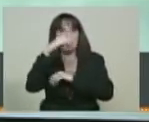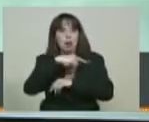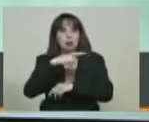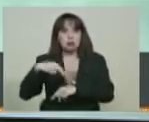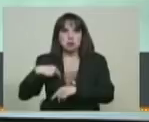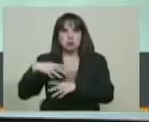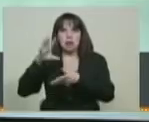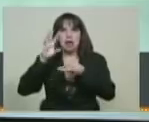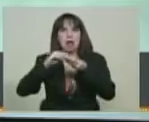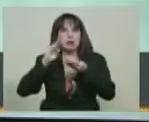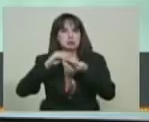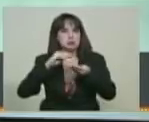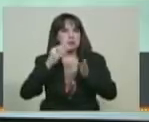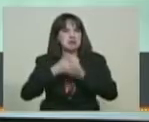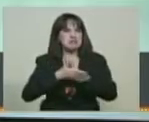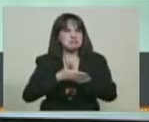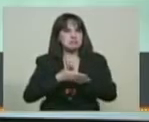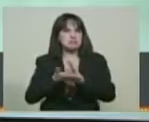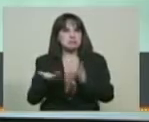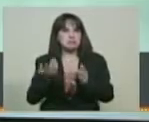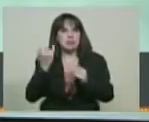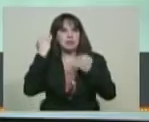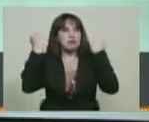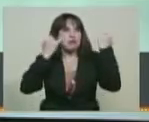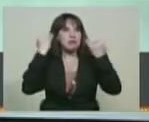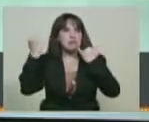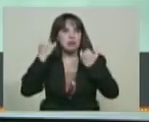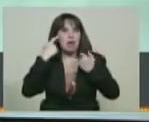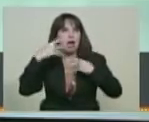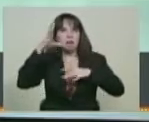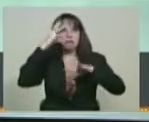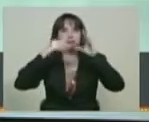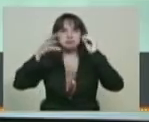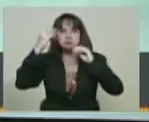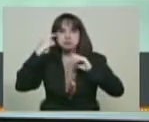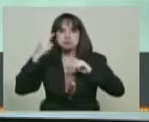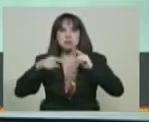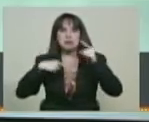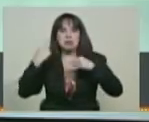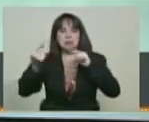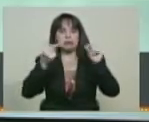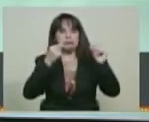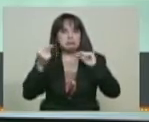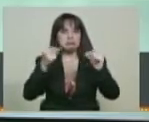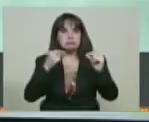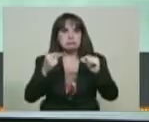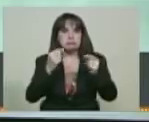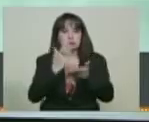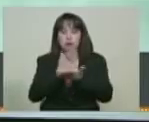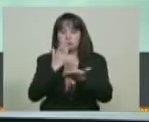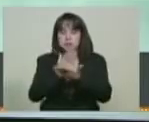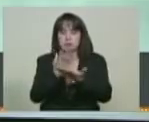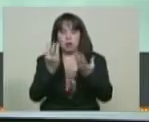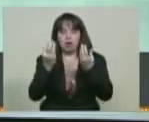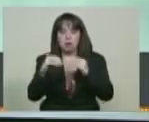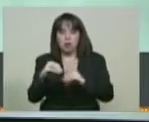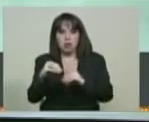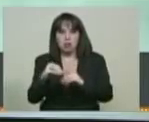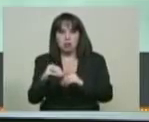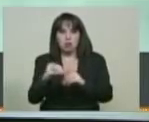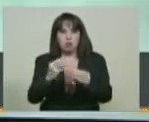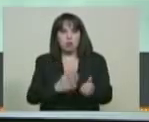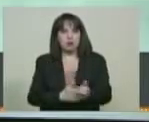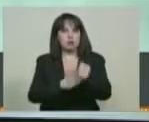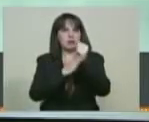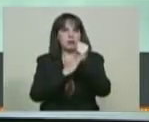sacábamos conclusiones, sacábamos ideas. Yo siempre estuve de acuerdo en un liderazgo